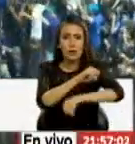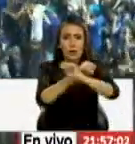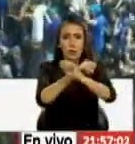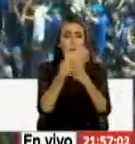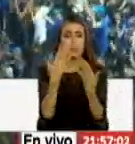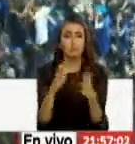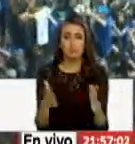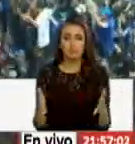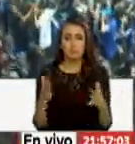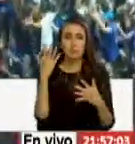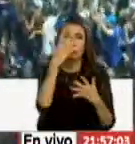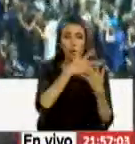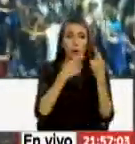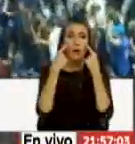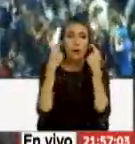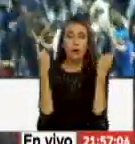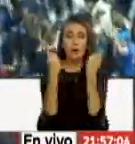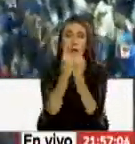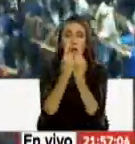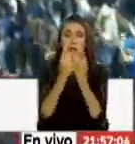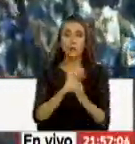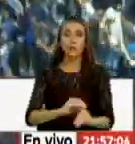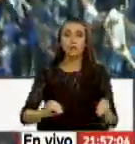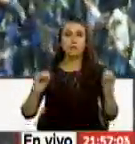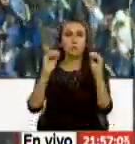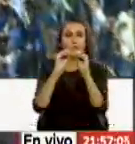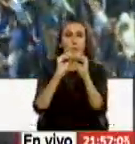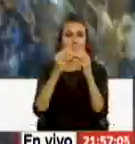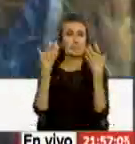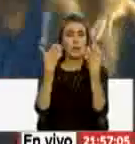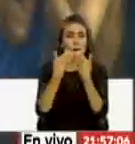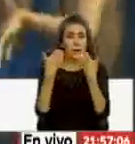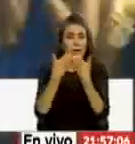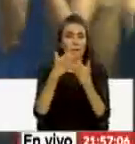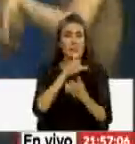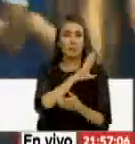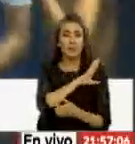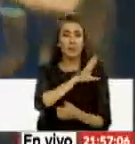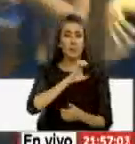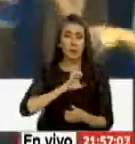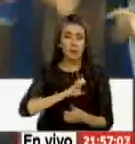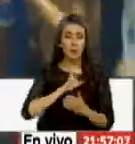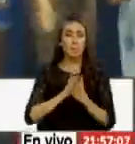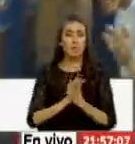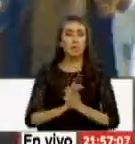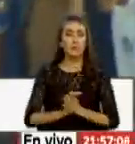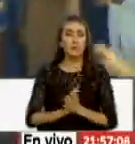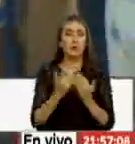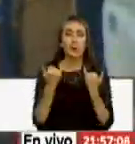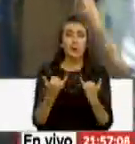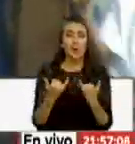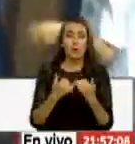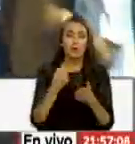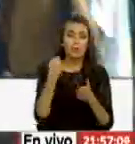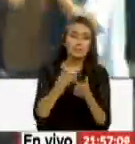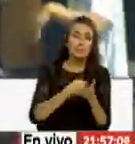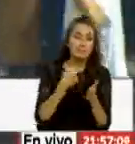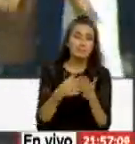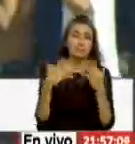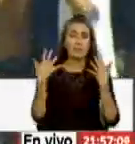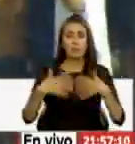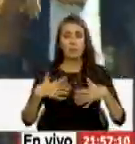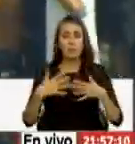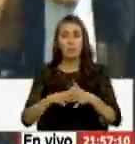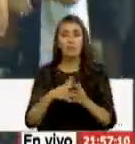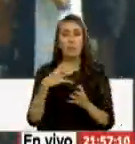cuadro millonario. Y el equipo de Arias, la verdad es que estuvo bastante bien aplicado, cumpliendo con lo que se requería. Un desgaste físico importante que Barcelona